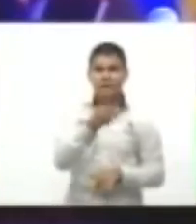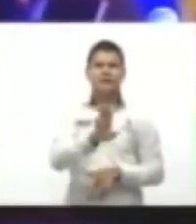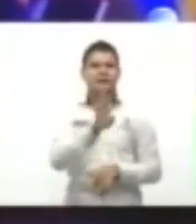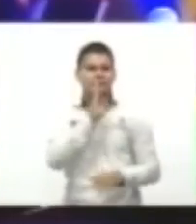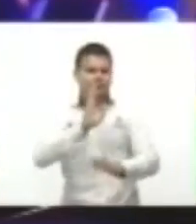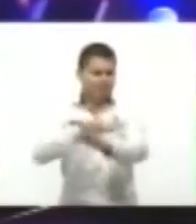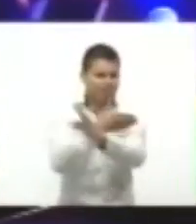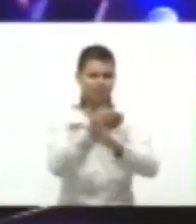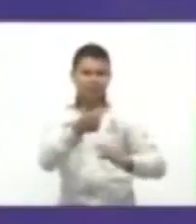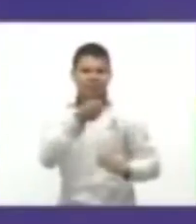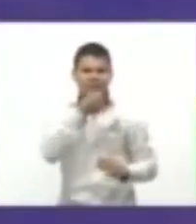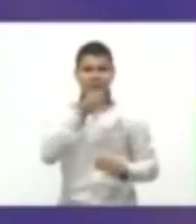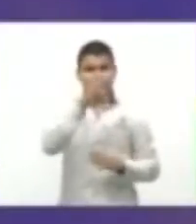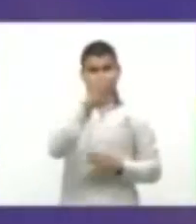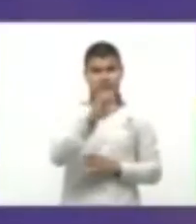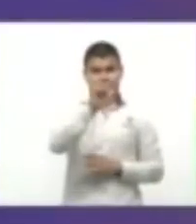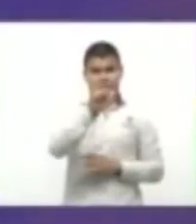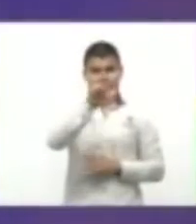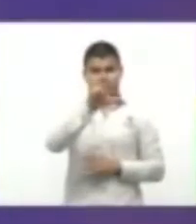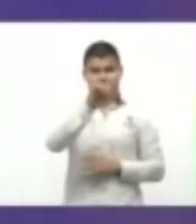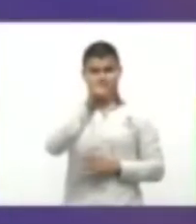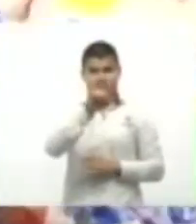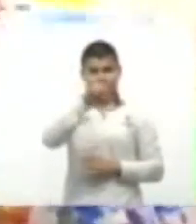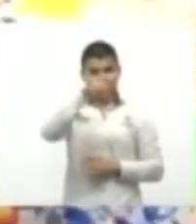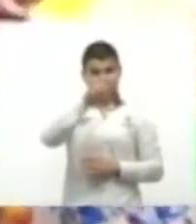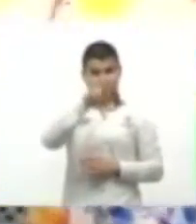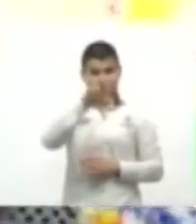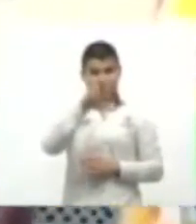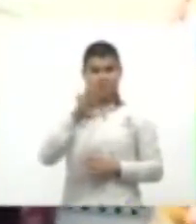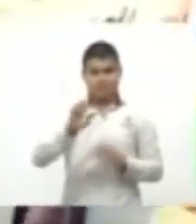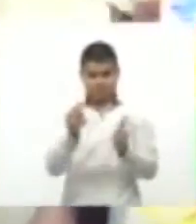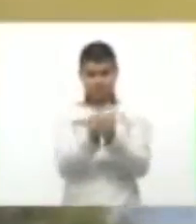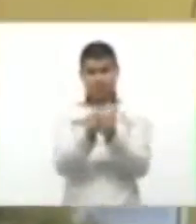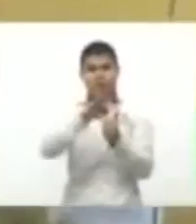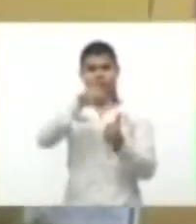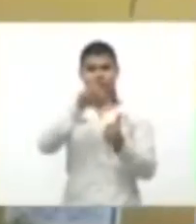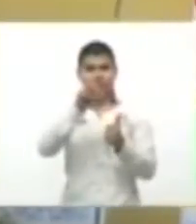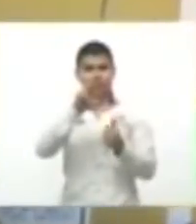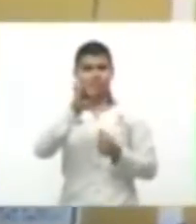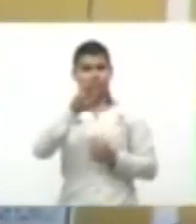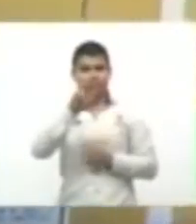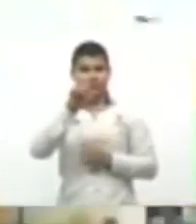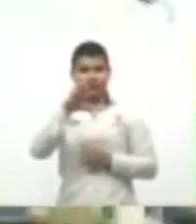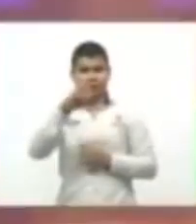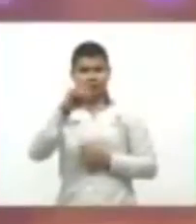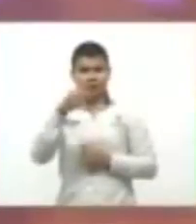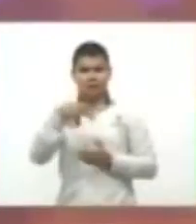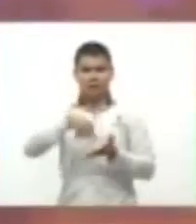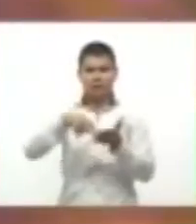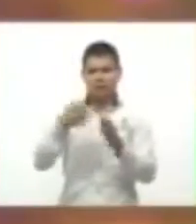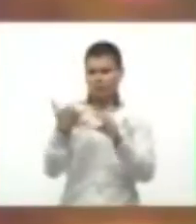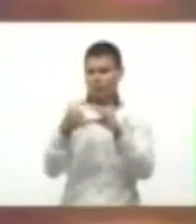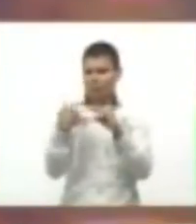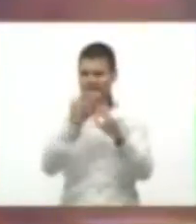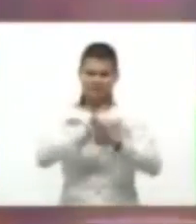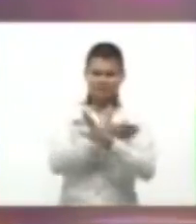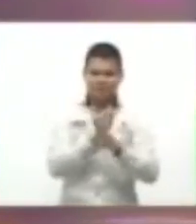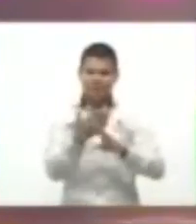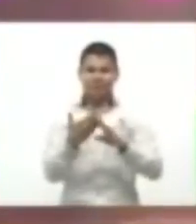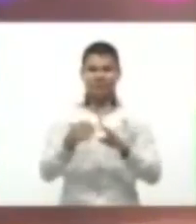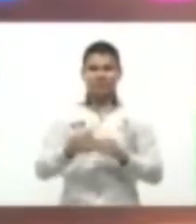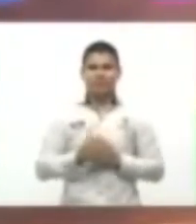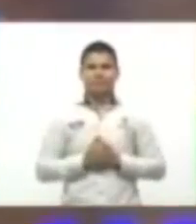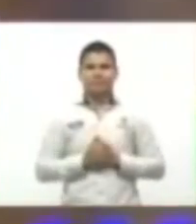noche con la presentación de Calliope y la compañía especial de José Martelo y su tema pegajoso, el WhatsApp de moda.